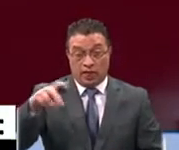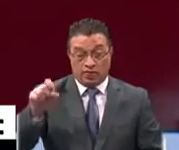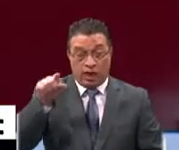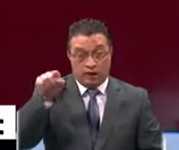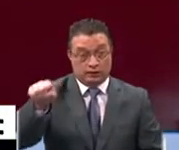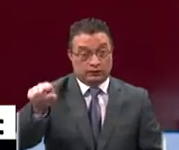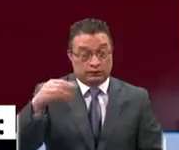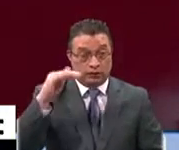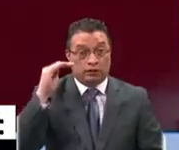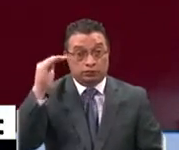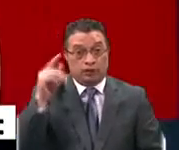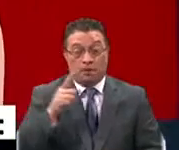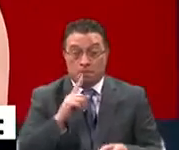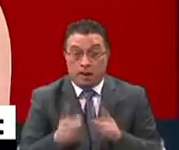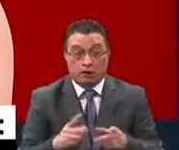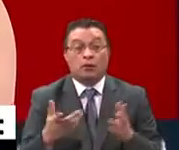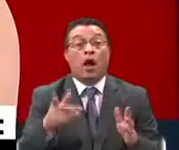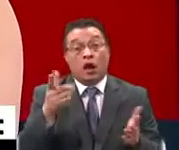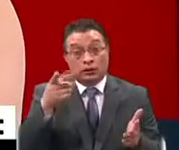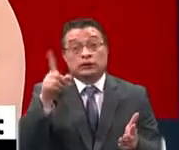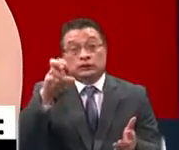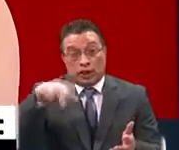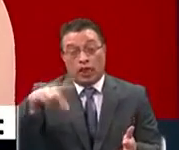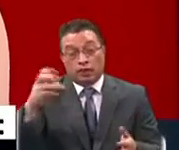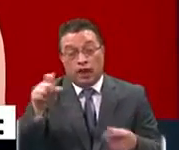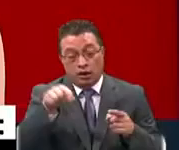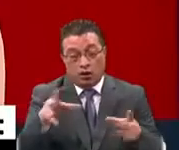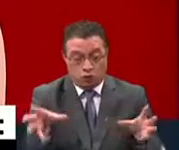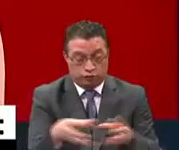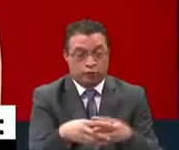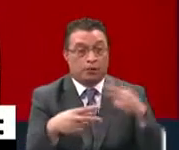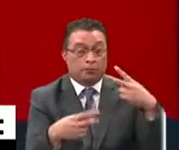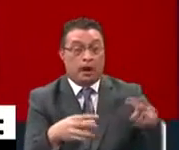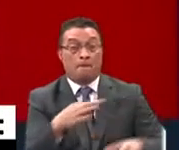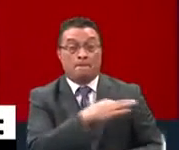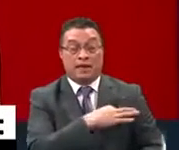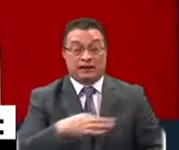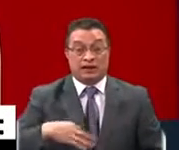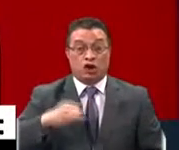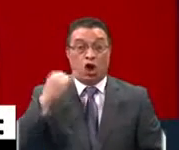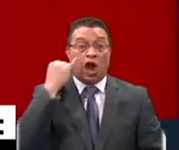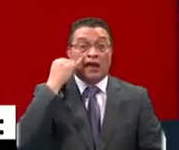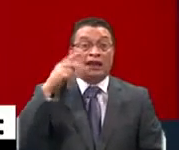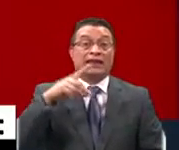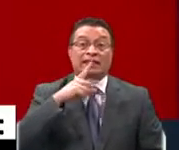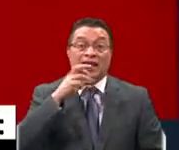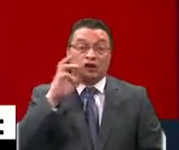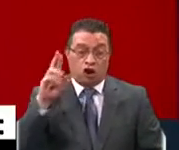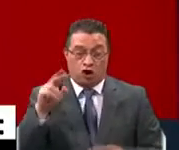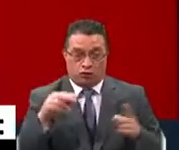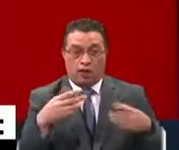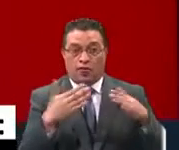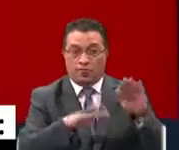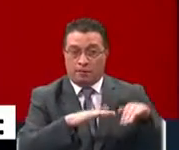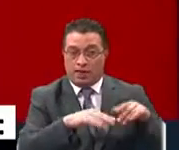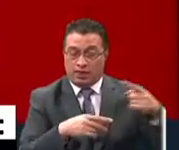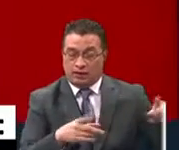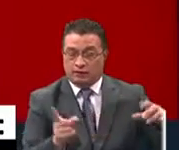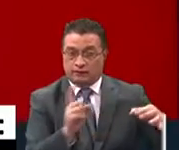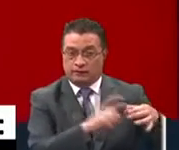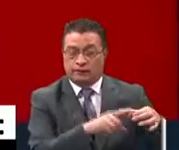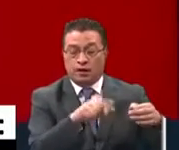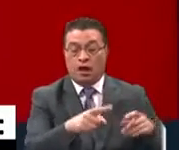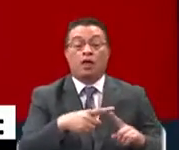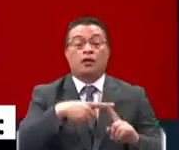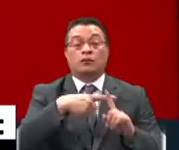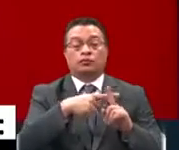definitiva que implementa las medidas? Bueno, el SENDA es un organismo dependiente del Ministerio del Interior y es por lo tanto un organismo que debe